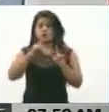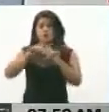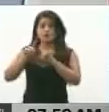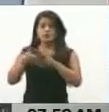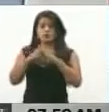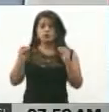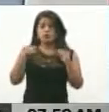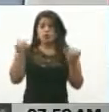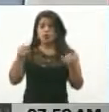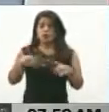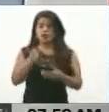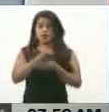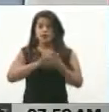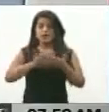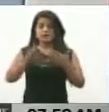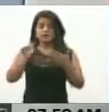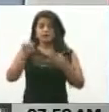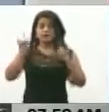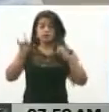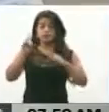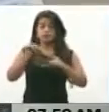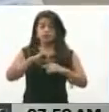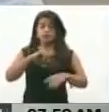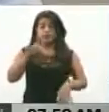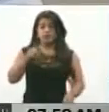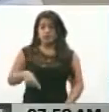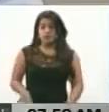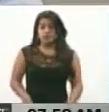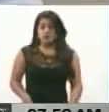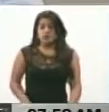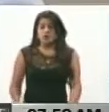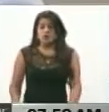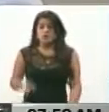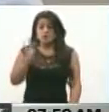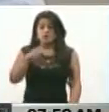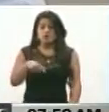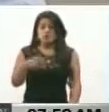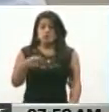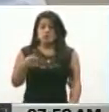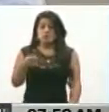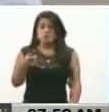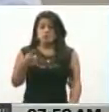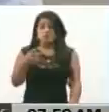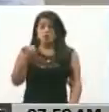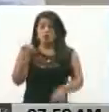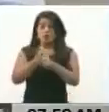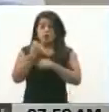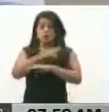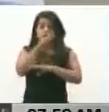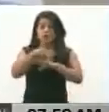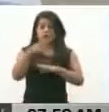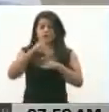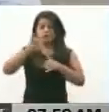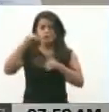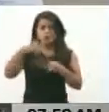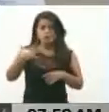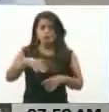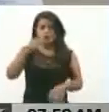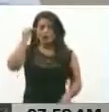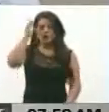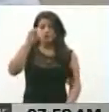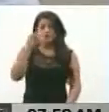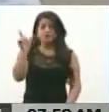de manera gratuita la señal de operadoras privadas y también de operadoras nacionales con un alto potencial como Conciencia